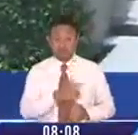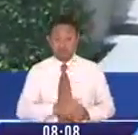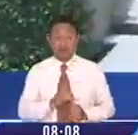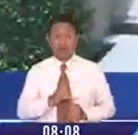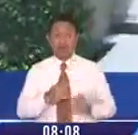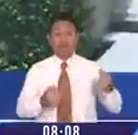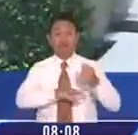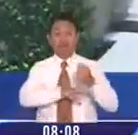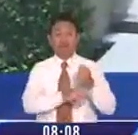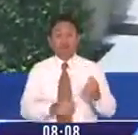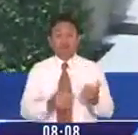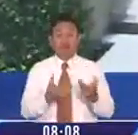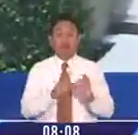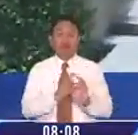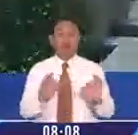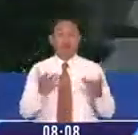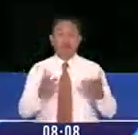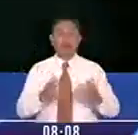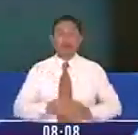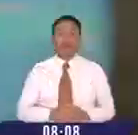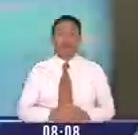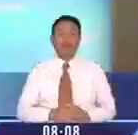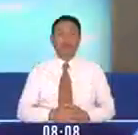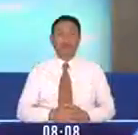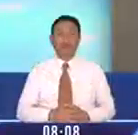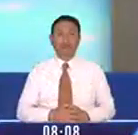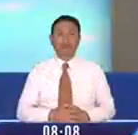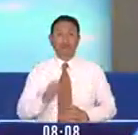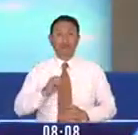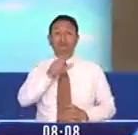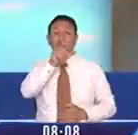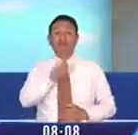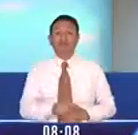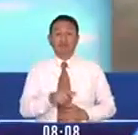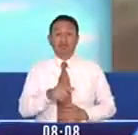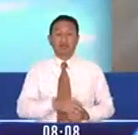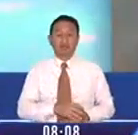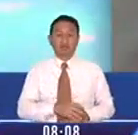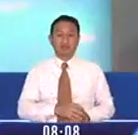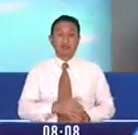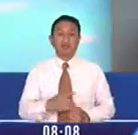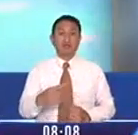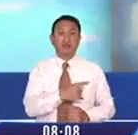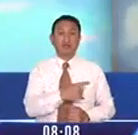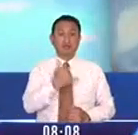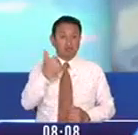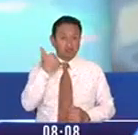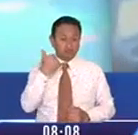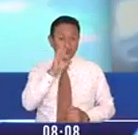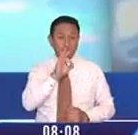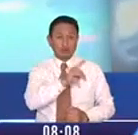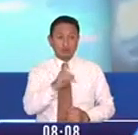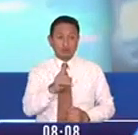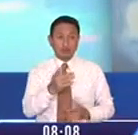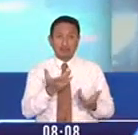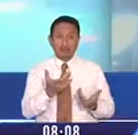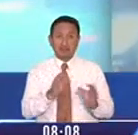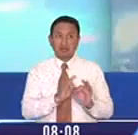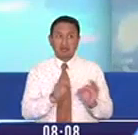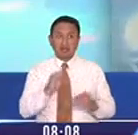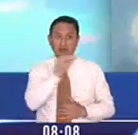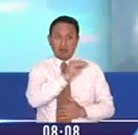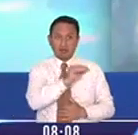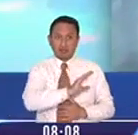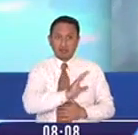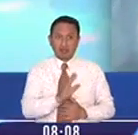robo del vehículo, no existe absolutamente nada. Incluso el afectado o algún comedido nunca llamaron al EQ911 comentando lo